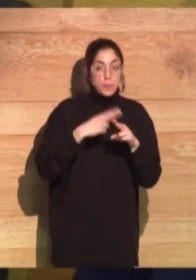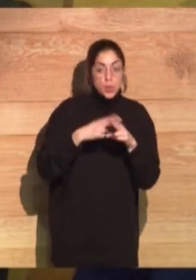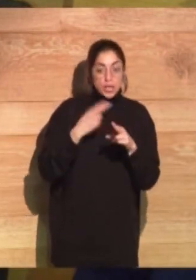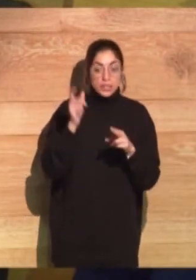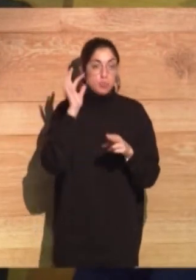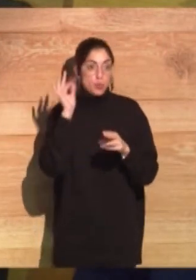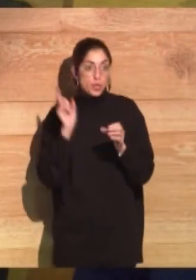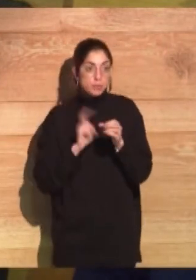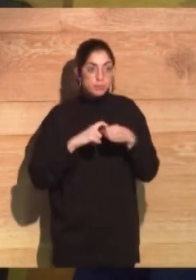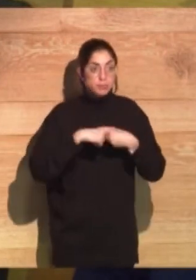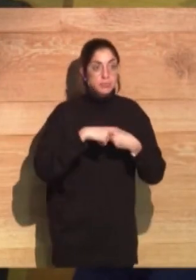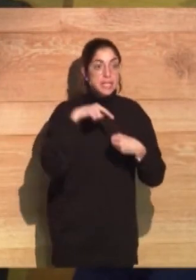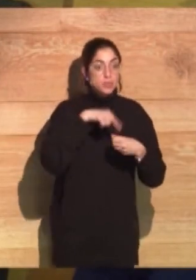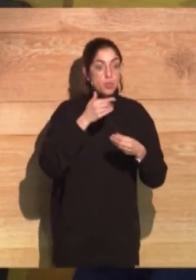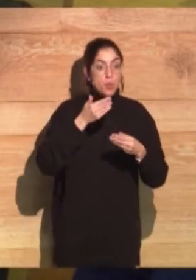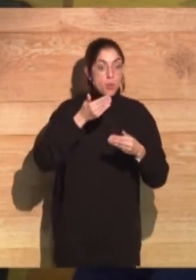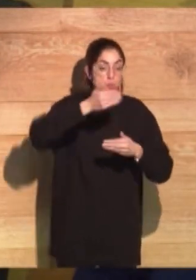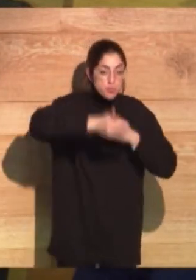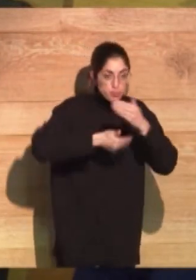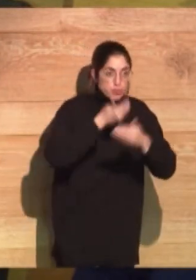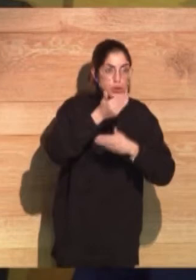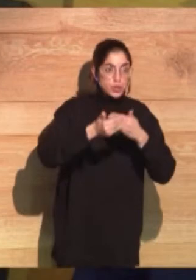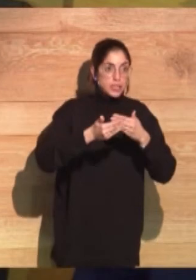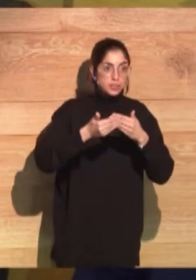mucho más poderosa que nunca.